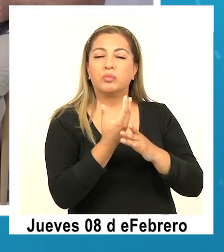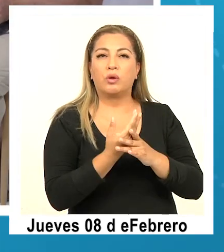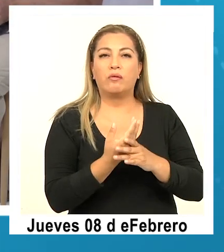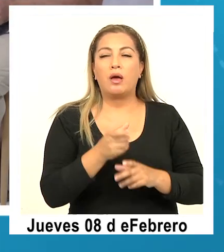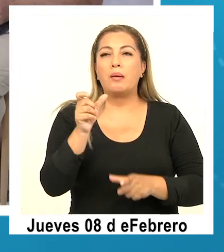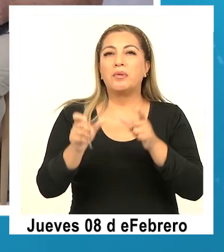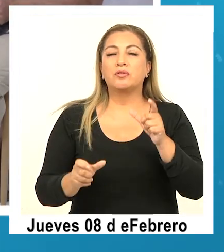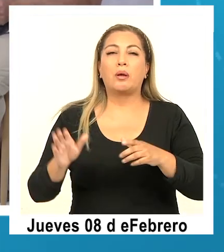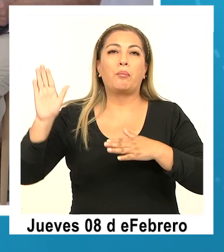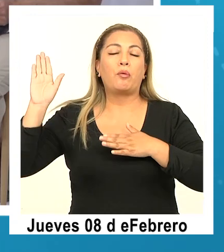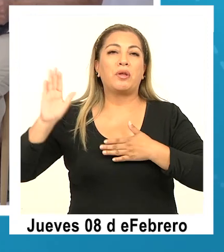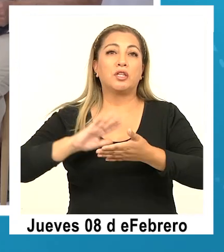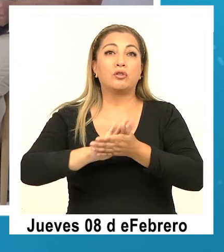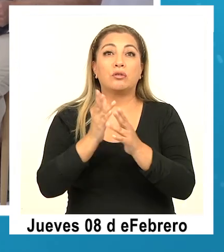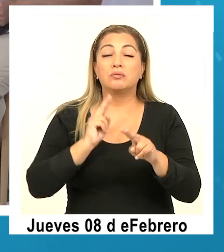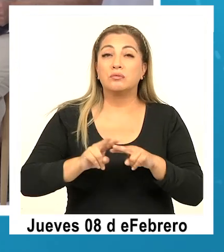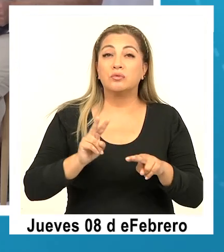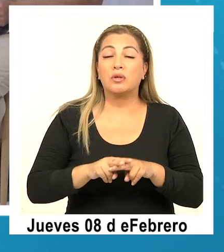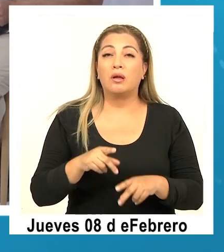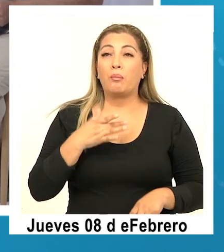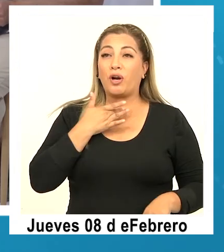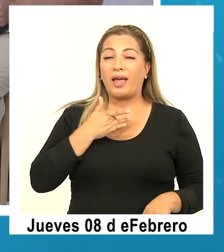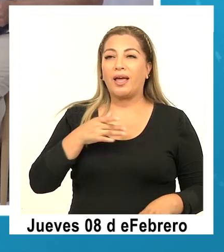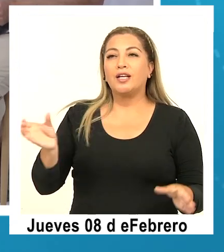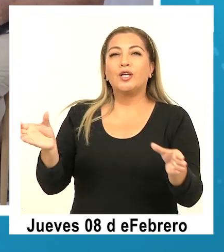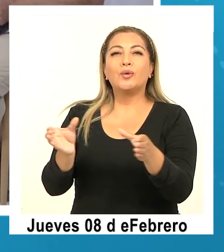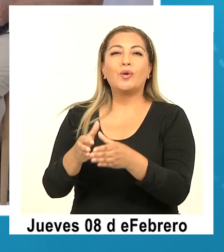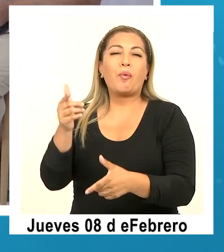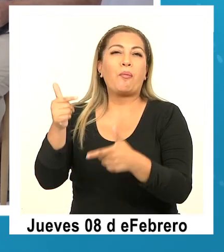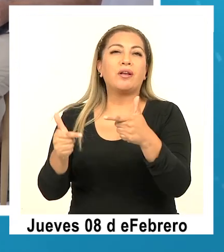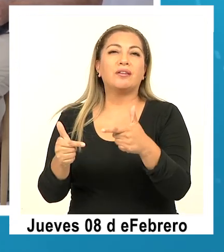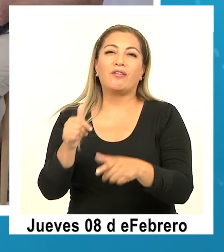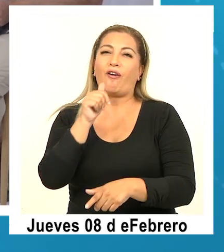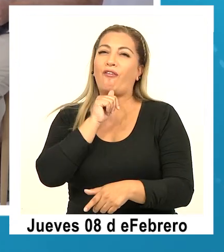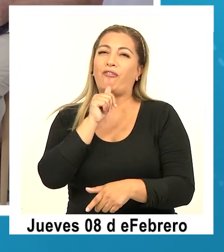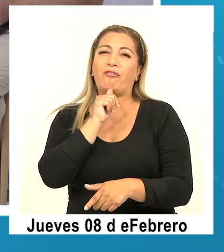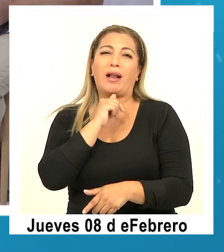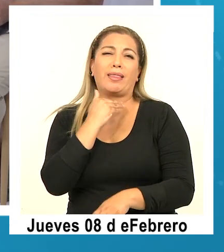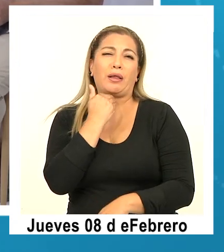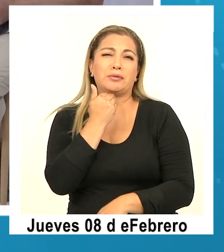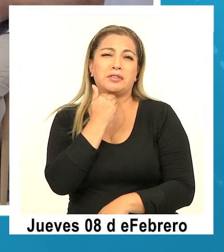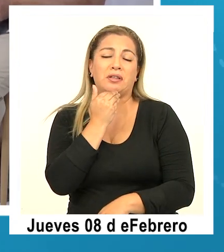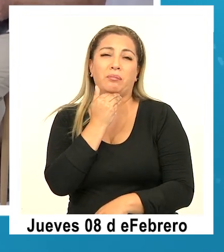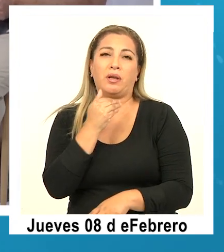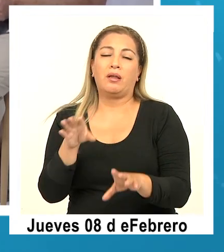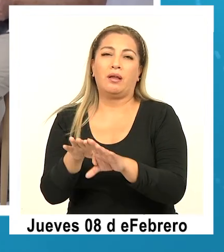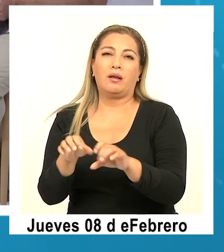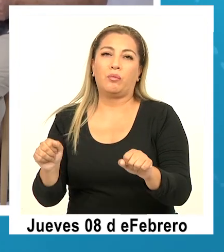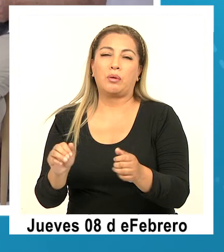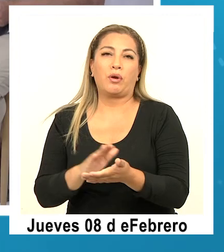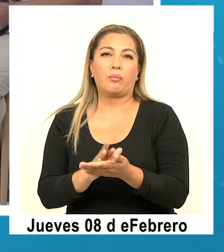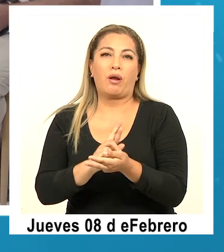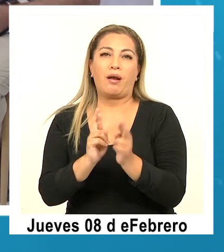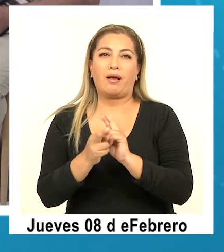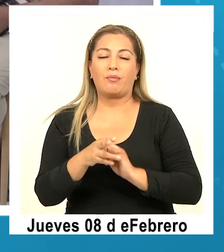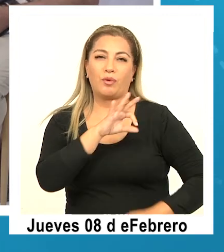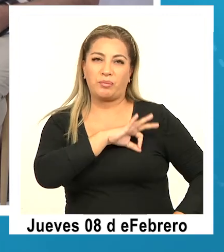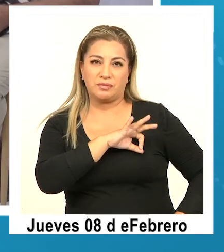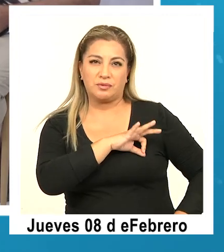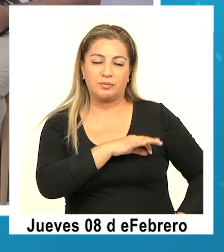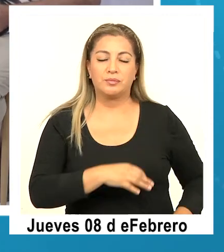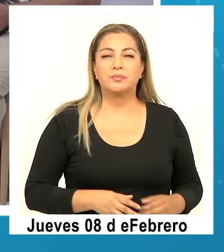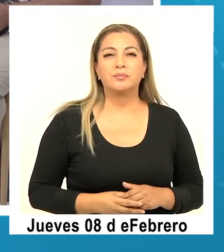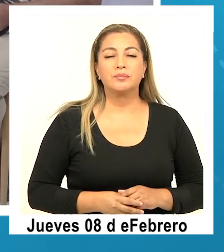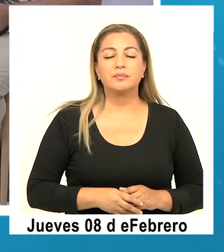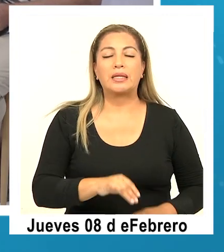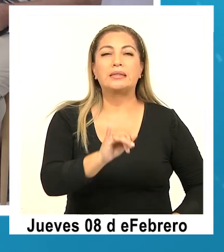promete resolver todo, porque la clase política no es capaz de ponerse de acuerdo en cosas tan elementales como el tema de la reforma de pensiones. Sí, y mire,